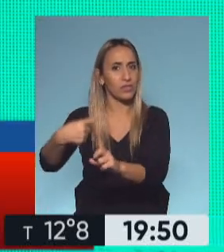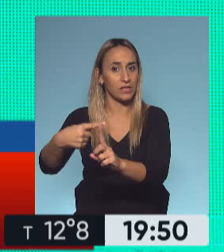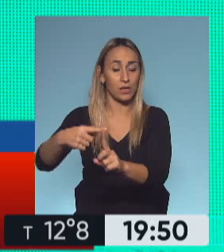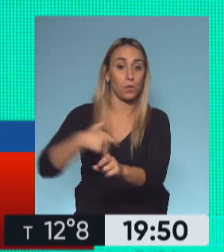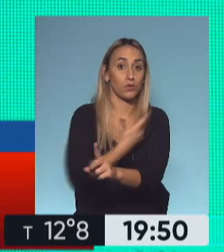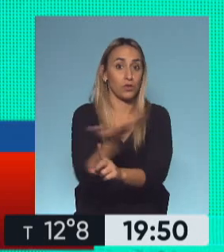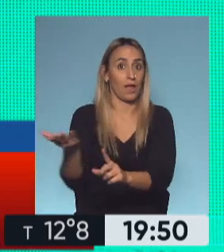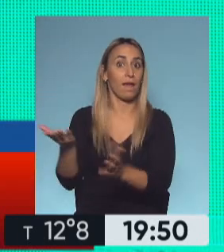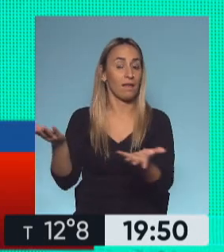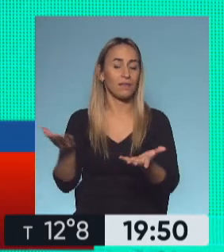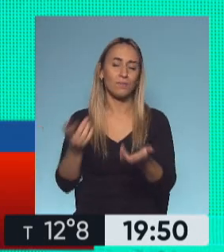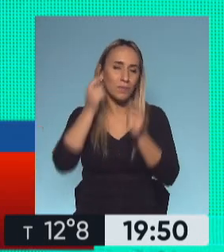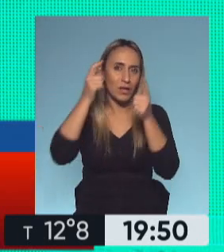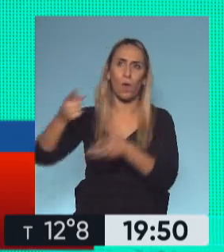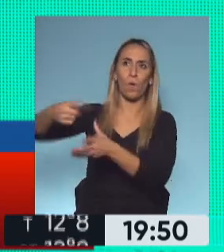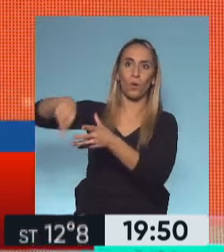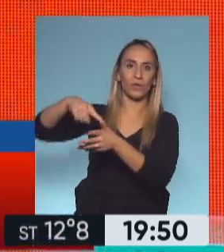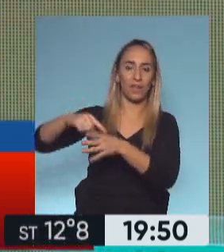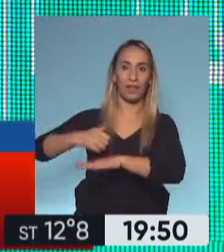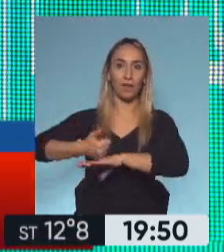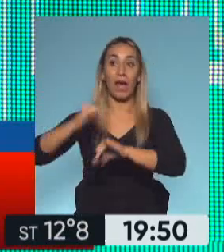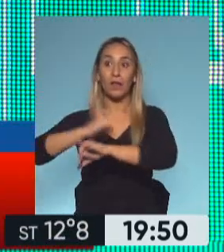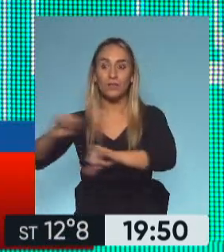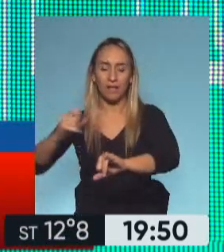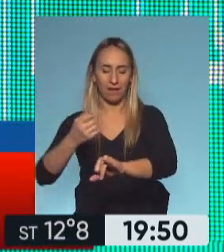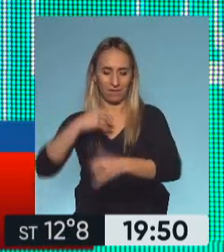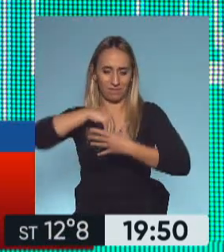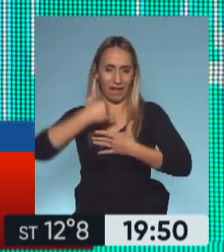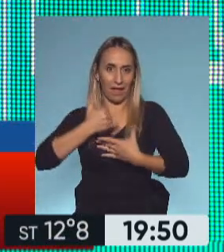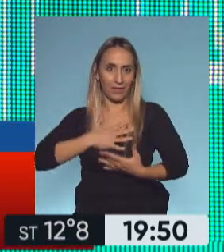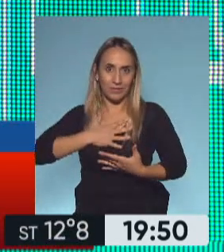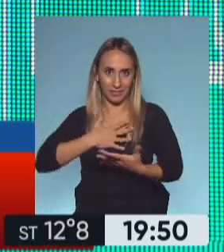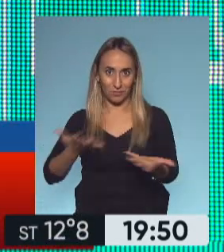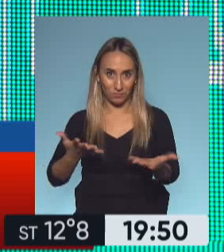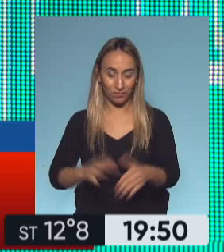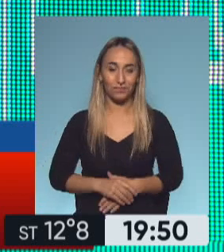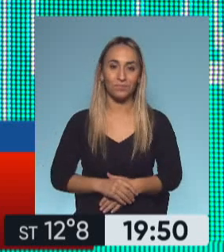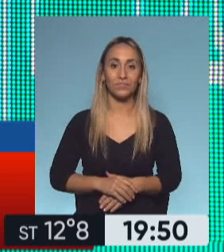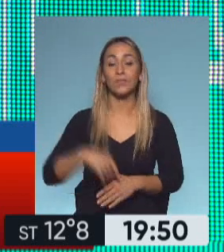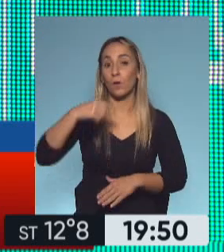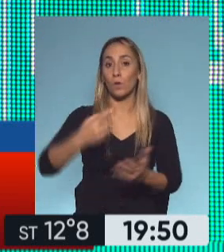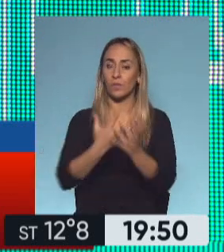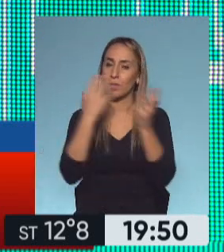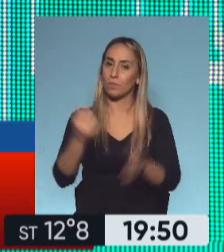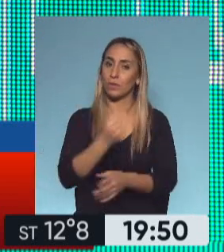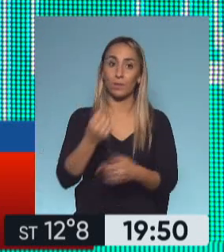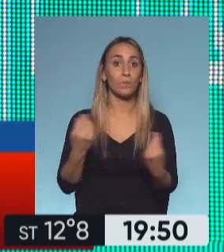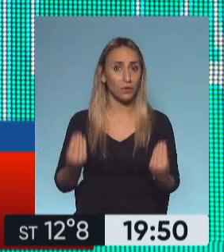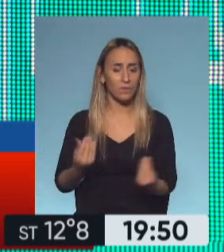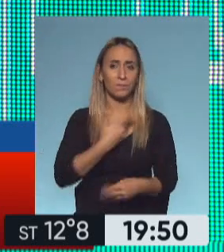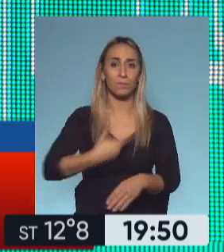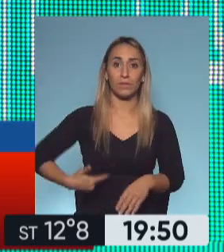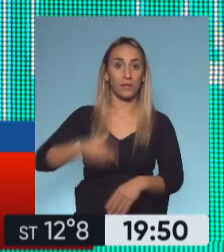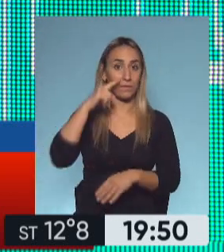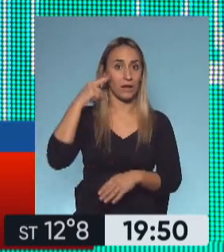que a ustedes ya el solo hecho de anunciarlos también. Mira, es un gran día, no solamente porque nuestro presidente reafirma su compromiso de empezar por